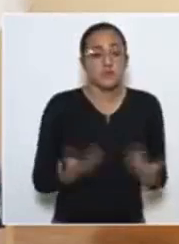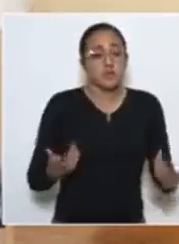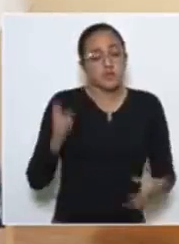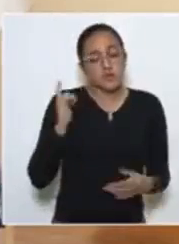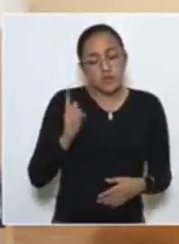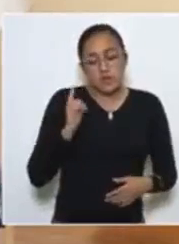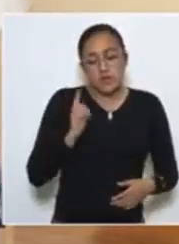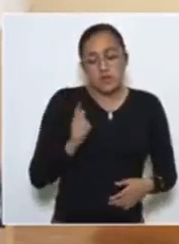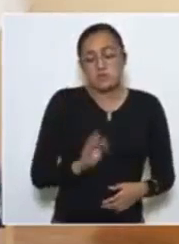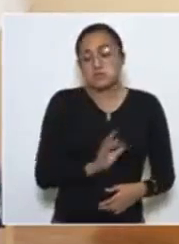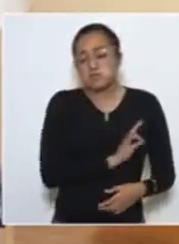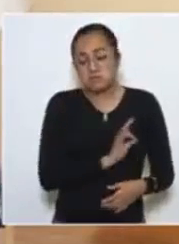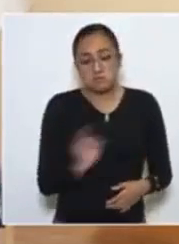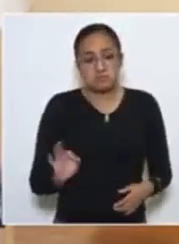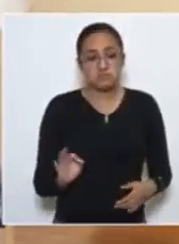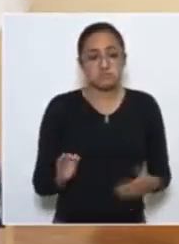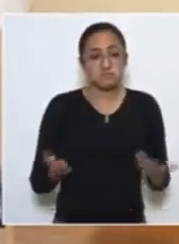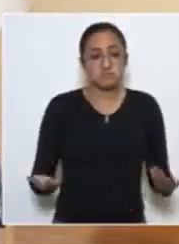y hubiera,